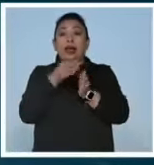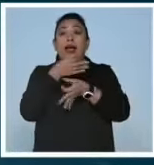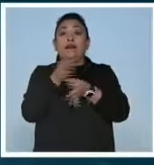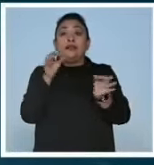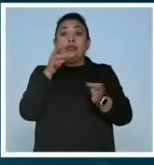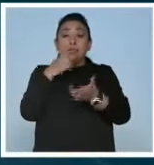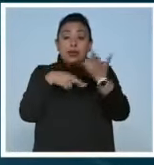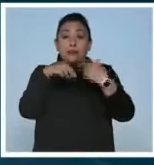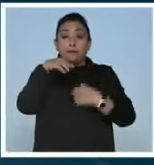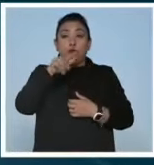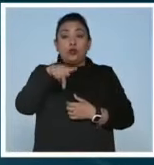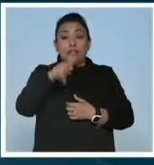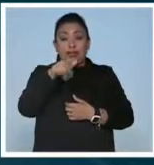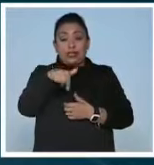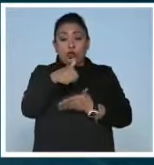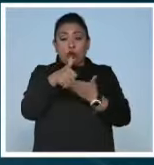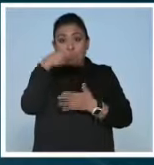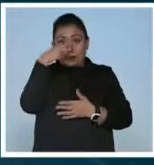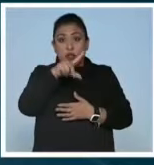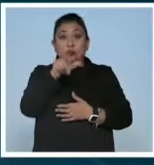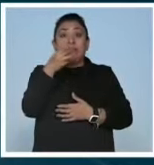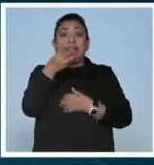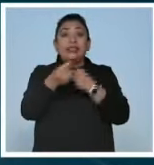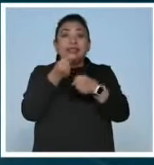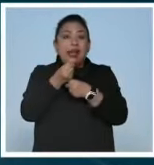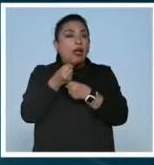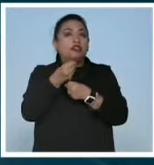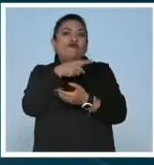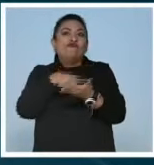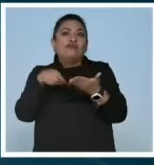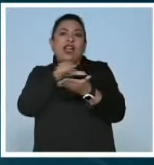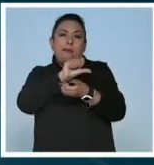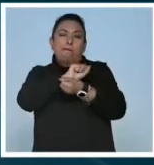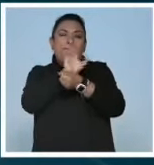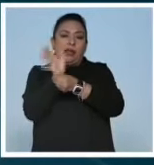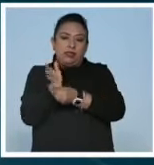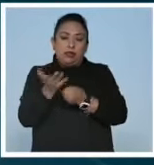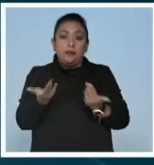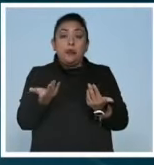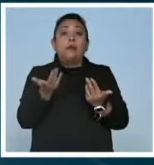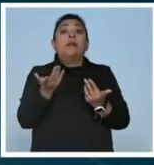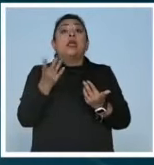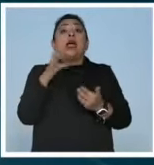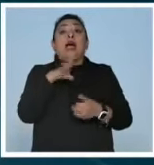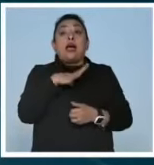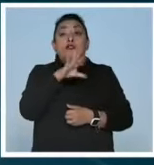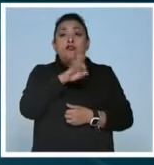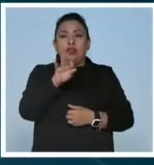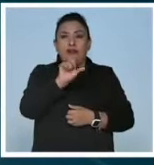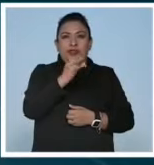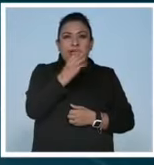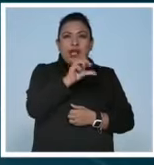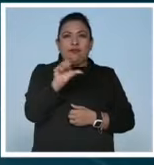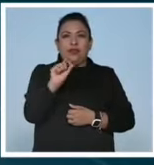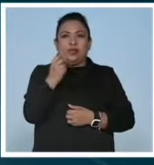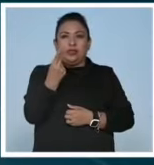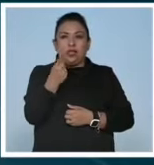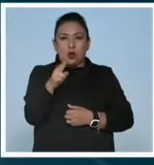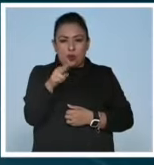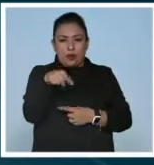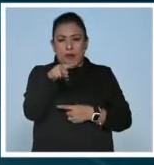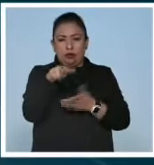MUTEC a la Ciudad de México después de 3 años de ausencia debido a la pandemia de COVID-19. y se llevará a cabo del 23 al 27 de